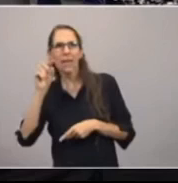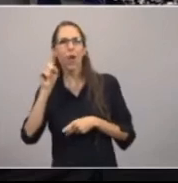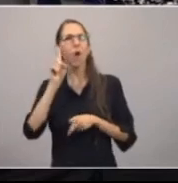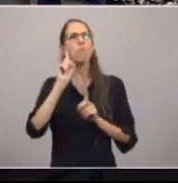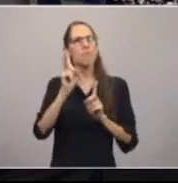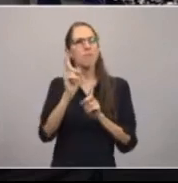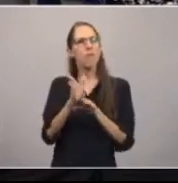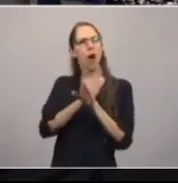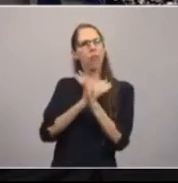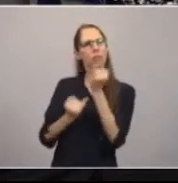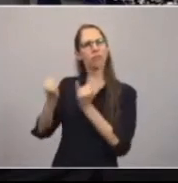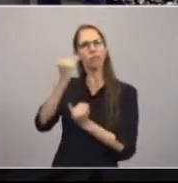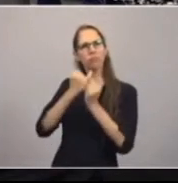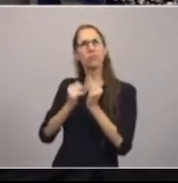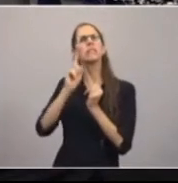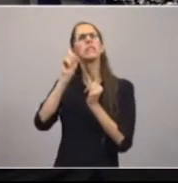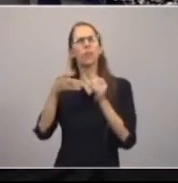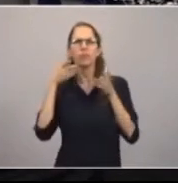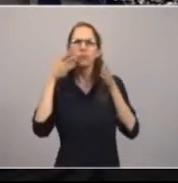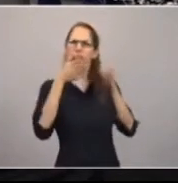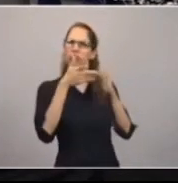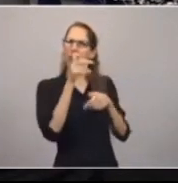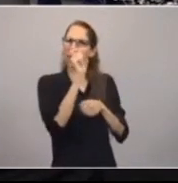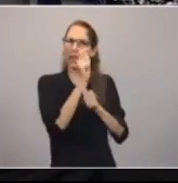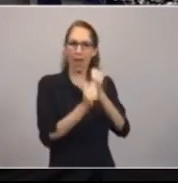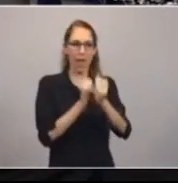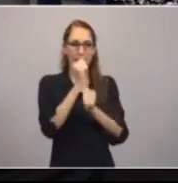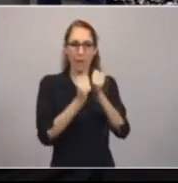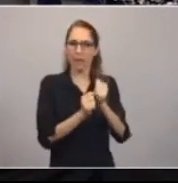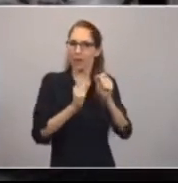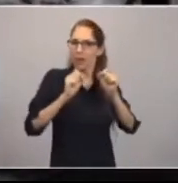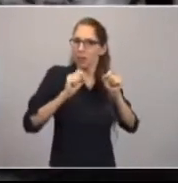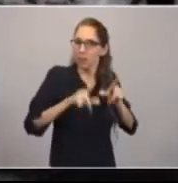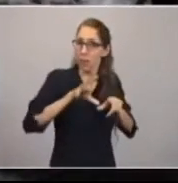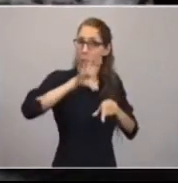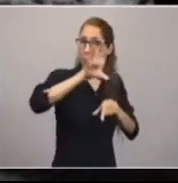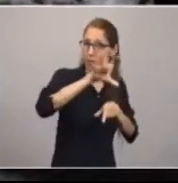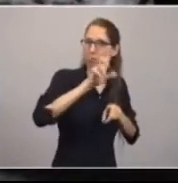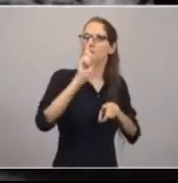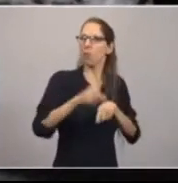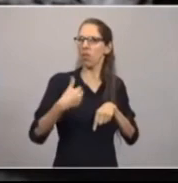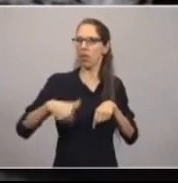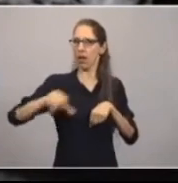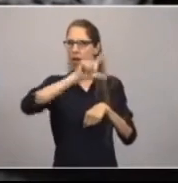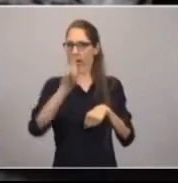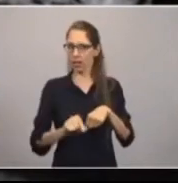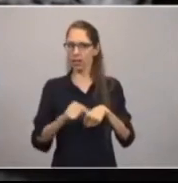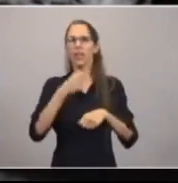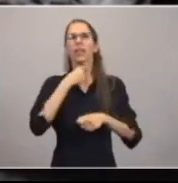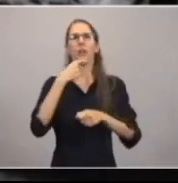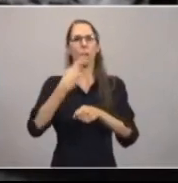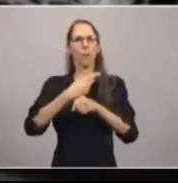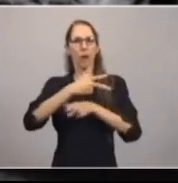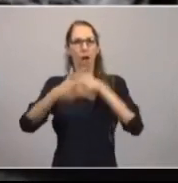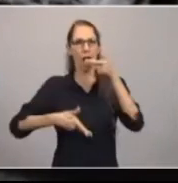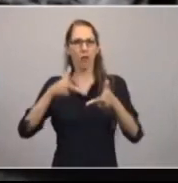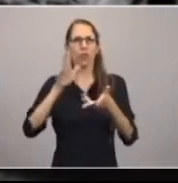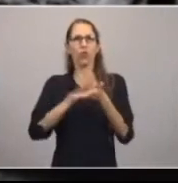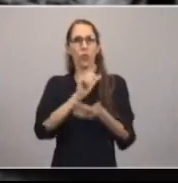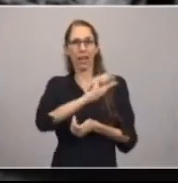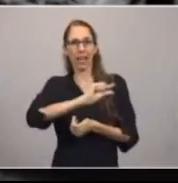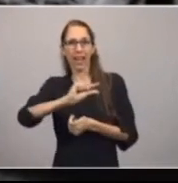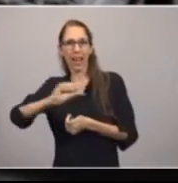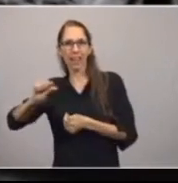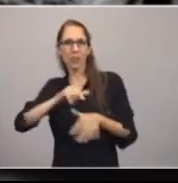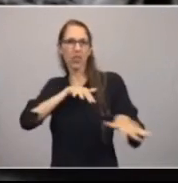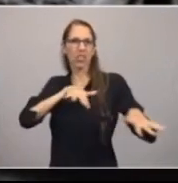argentinos. Quiero empezar hablando de la línea de crédito para fenómenos, para calamidades climáticas. Ustedes saben que hoy tenemos en